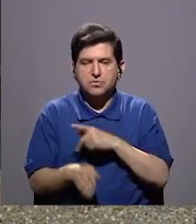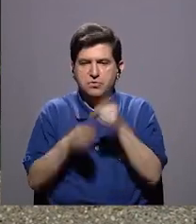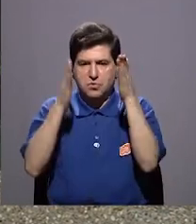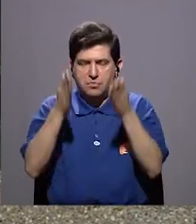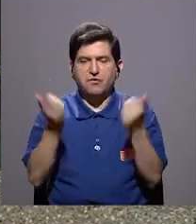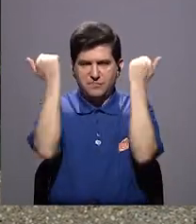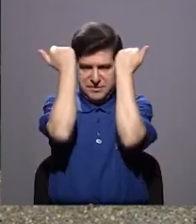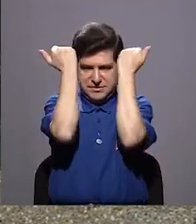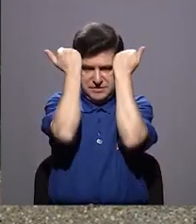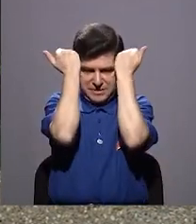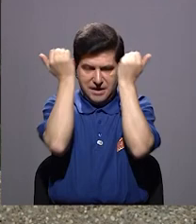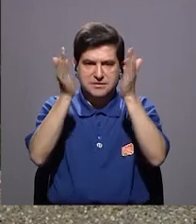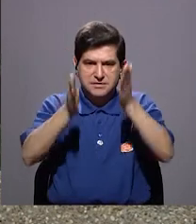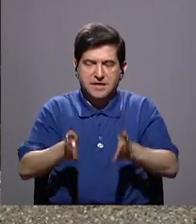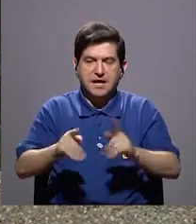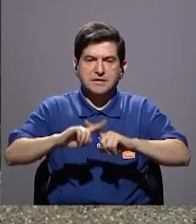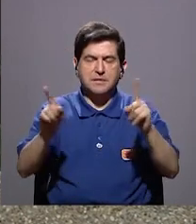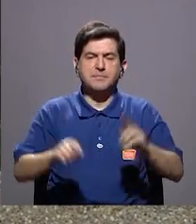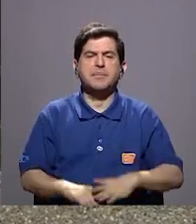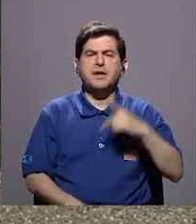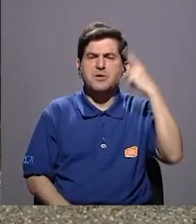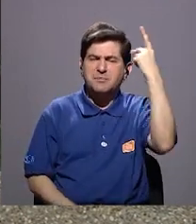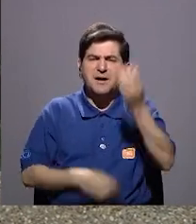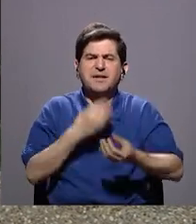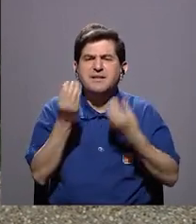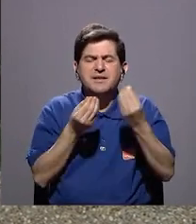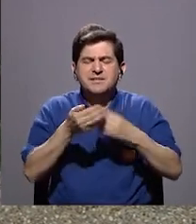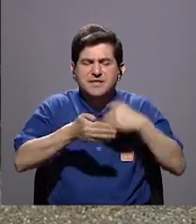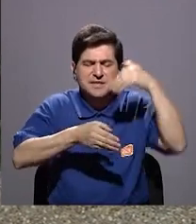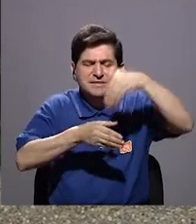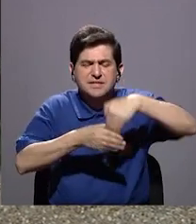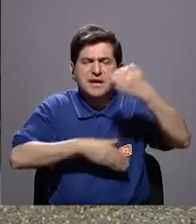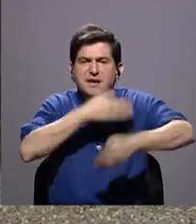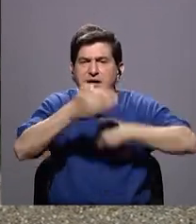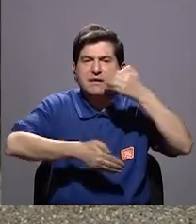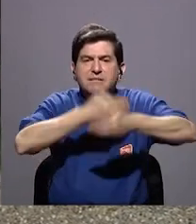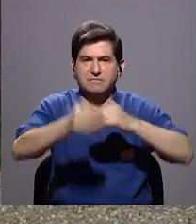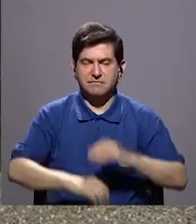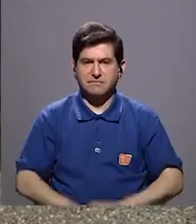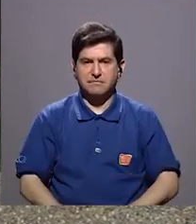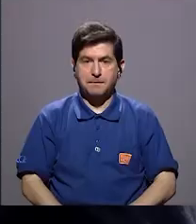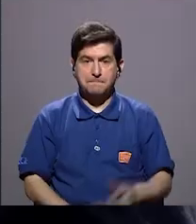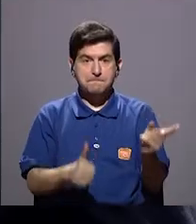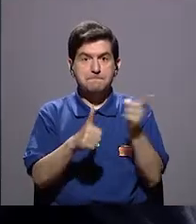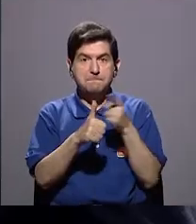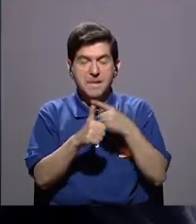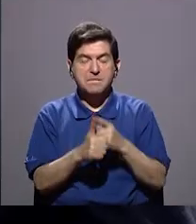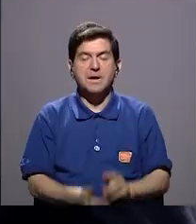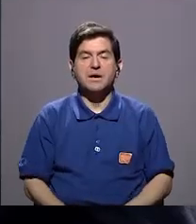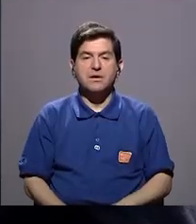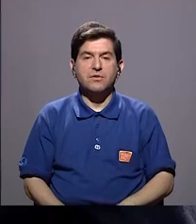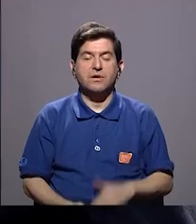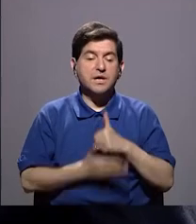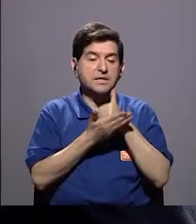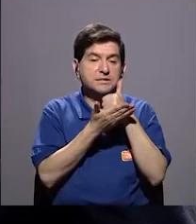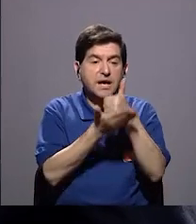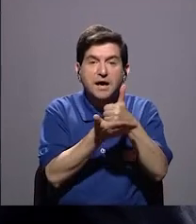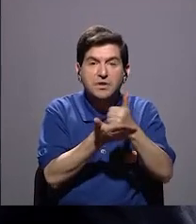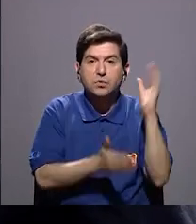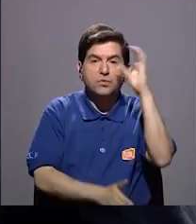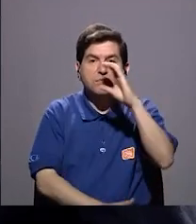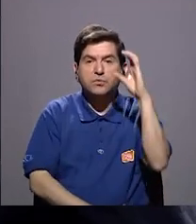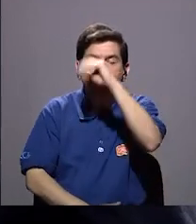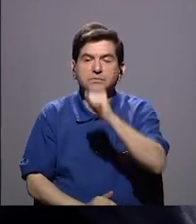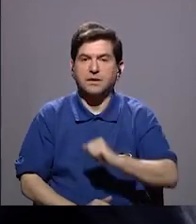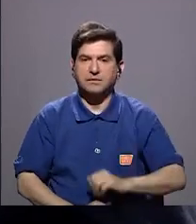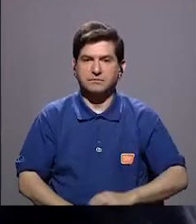profesional en psiquiatría, cuál es el aporte que los padres pueden hacer a estos procesos? Porque me imagino que esto... Lo primero es buscar ayuda, ¿verdad? Lo